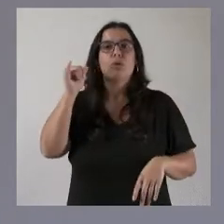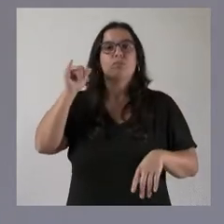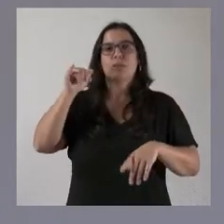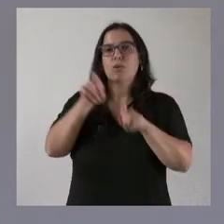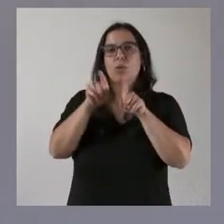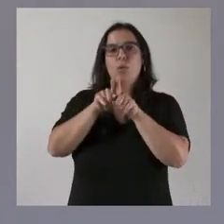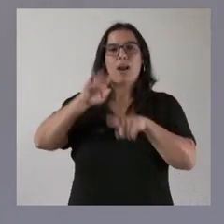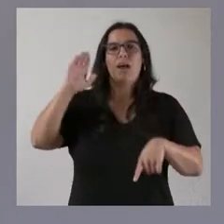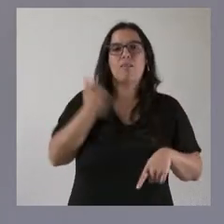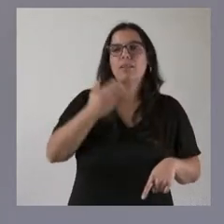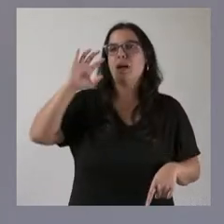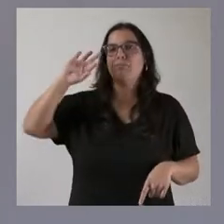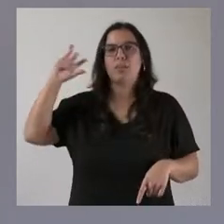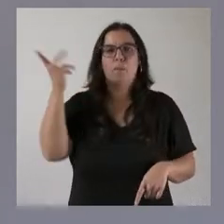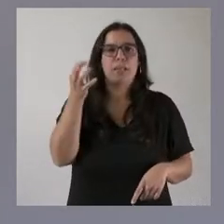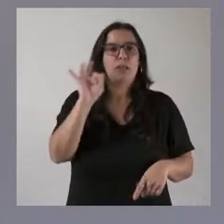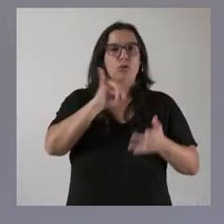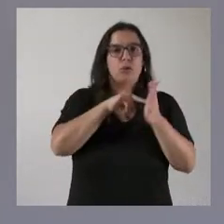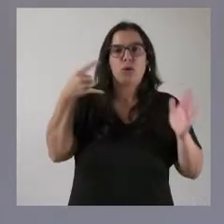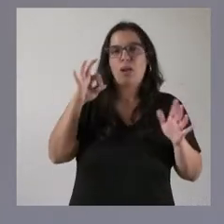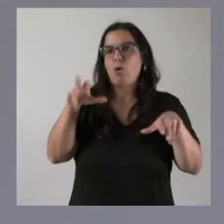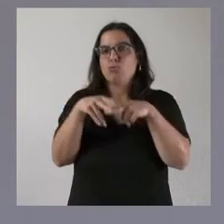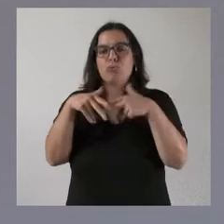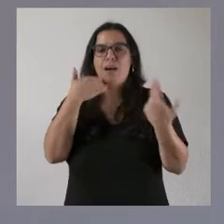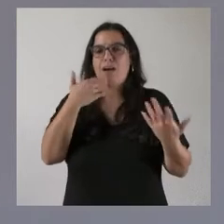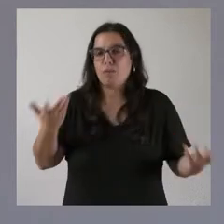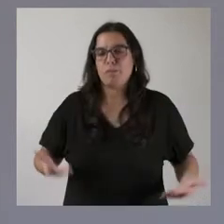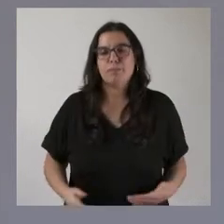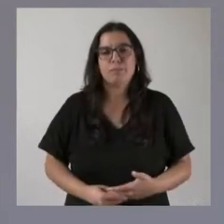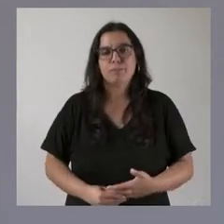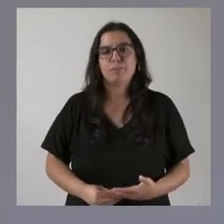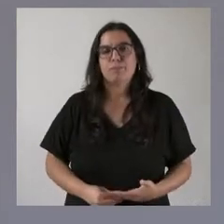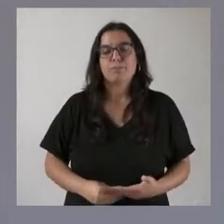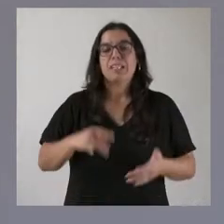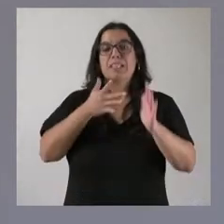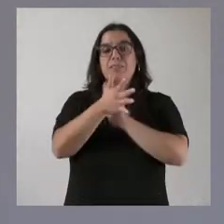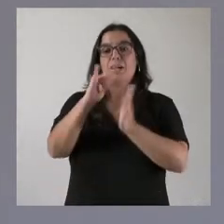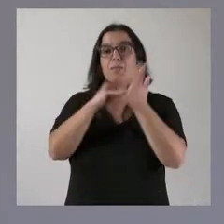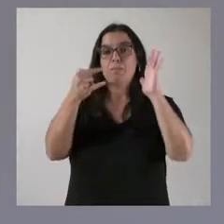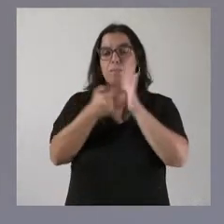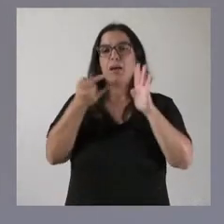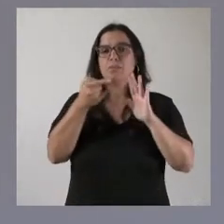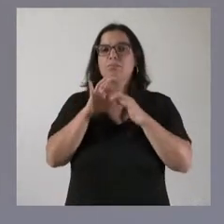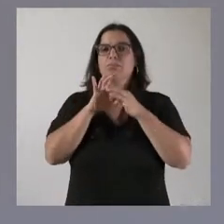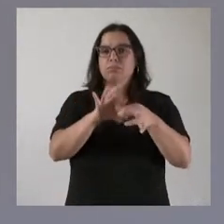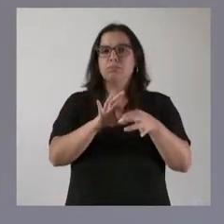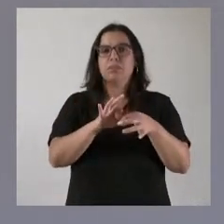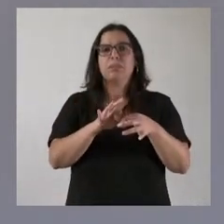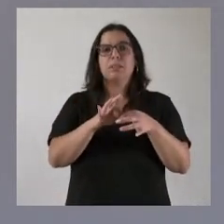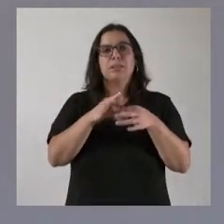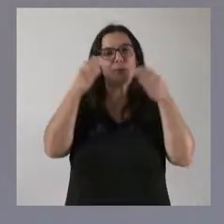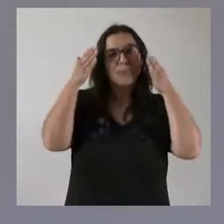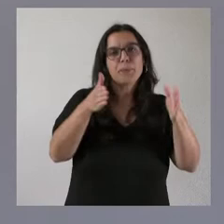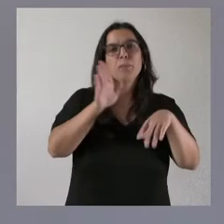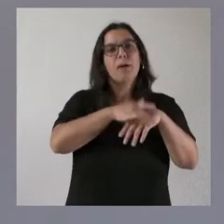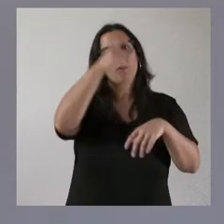tecnológicos o sociales estamos hablando de que este plan te da un alto componente de ruralidad porque